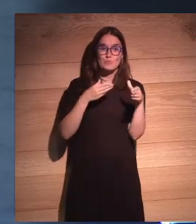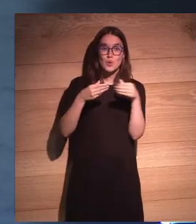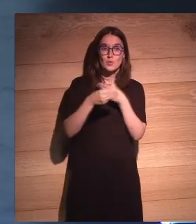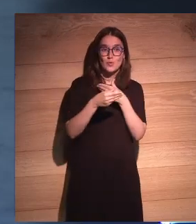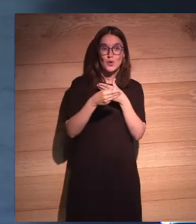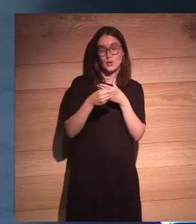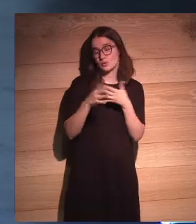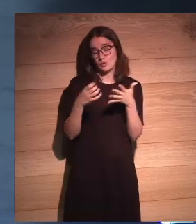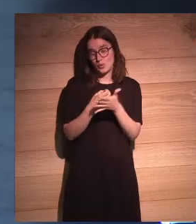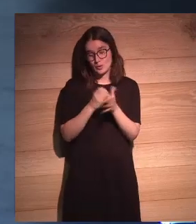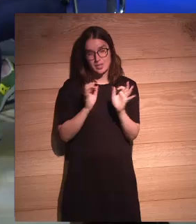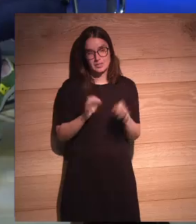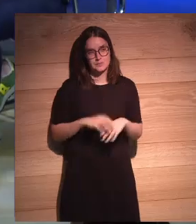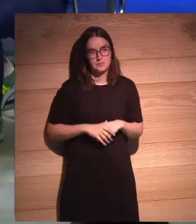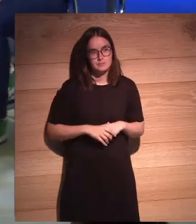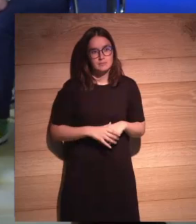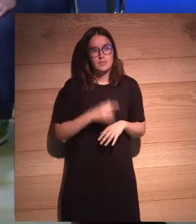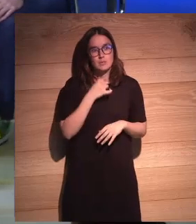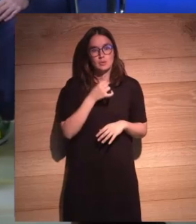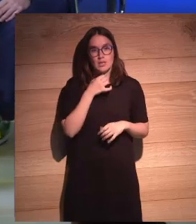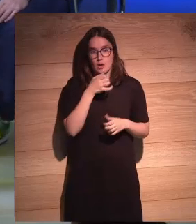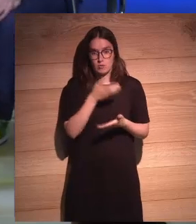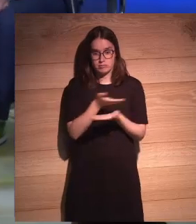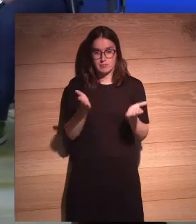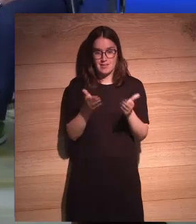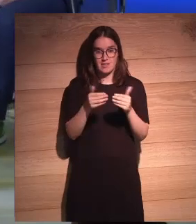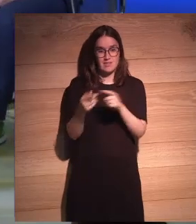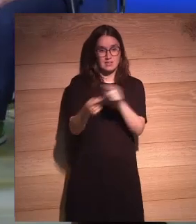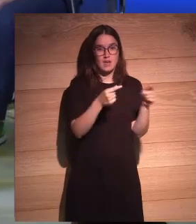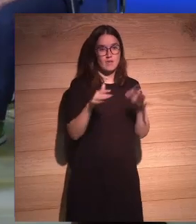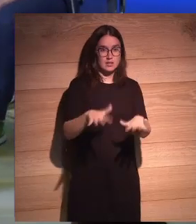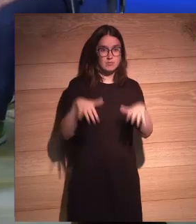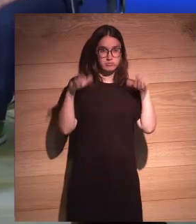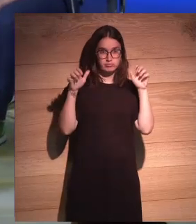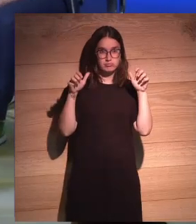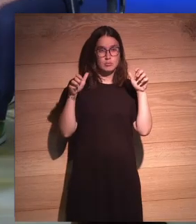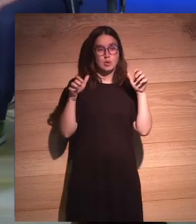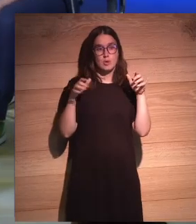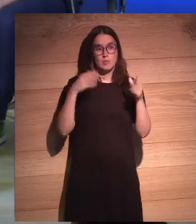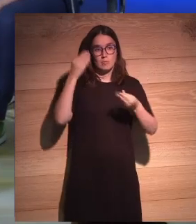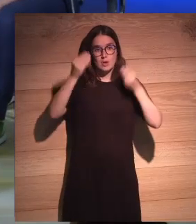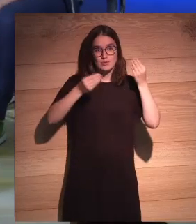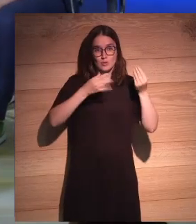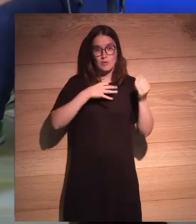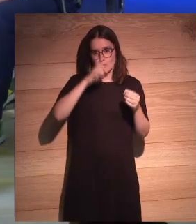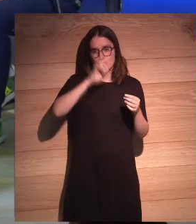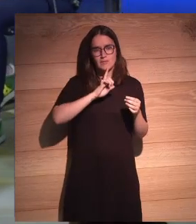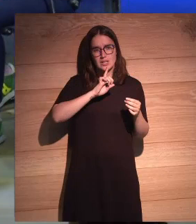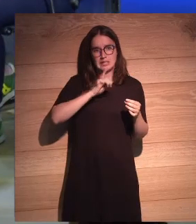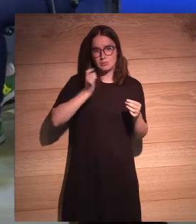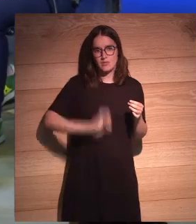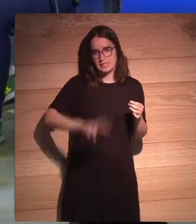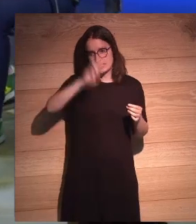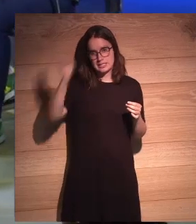todo esto. Ahí estamos. Muy bien. Me gustaría abrir el debate a todas las personas que están aquí en la sala. Supongo que habrá mucho tipo de perfiles que